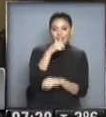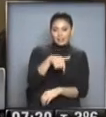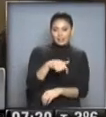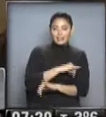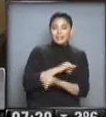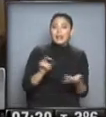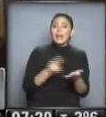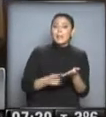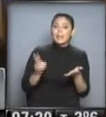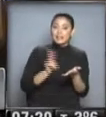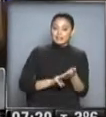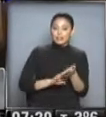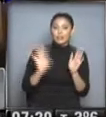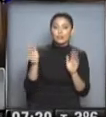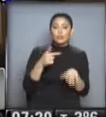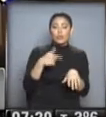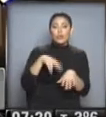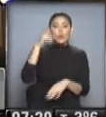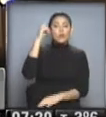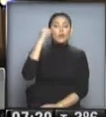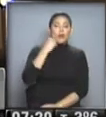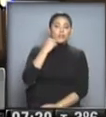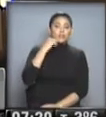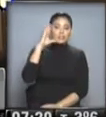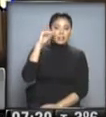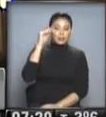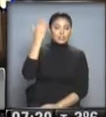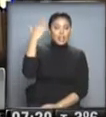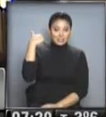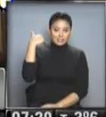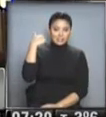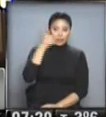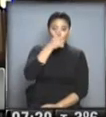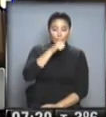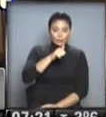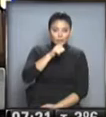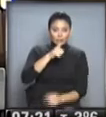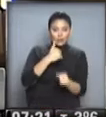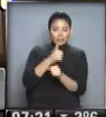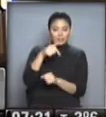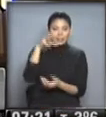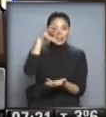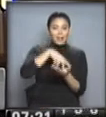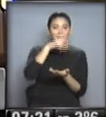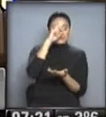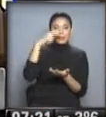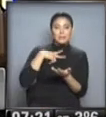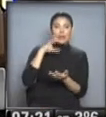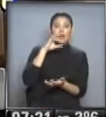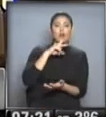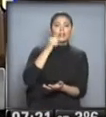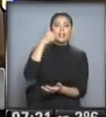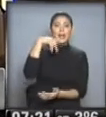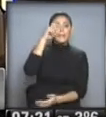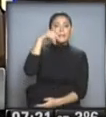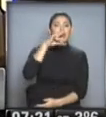Reiteramos entonces, todo a partir de las 23 horas de la jornada de ayer domingo, aquí en el sanatorio Otamendi, aquí en la